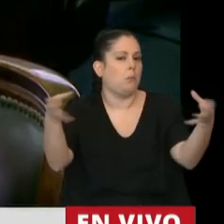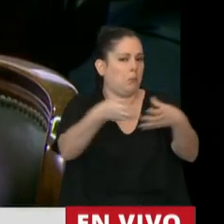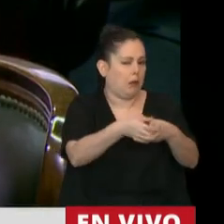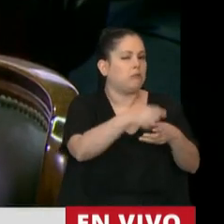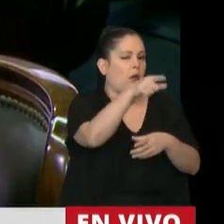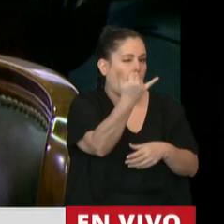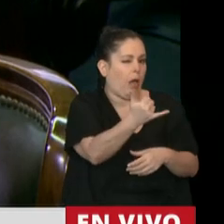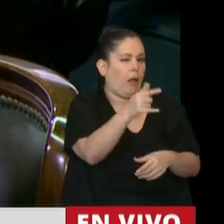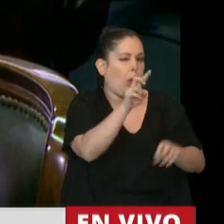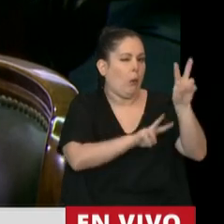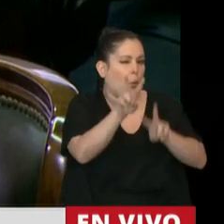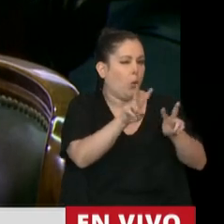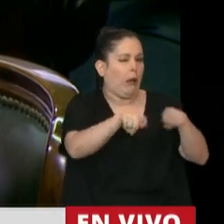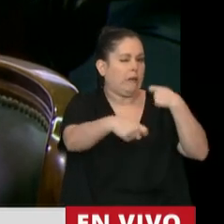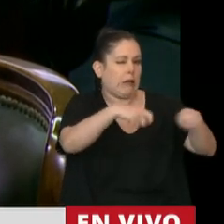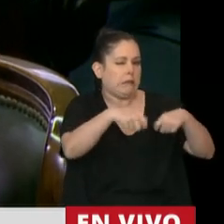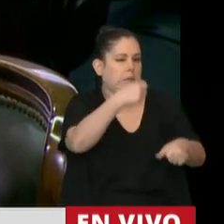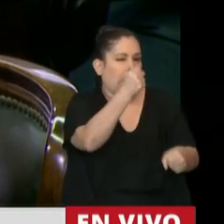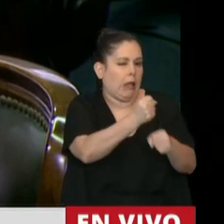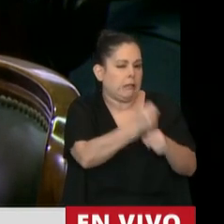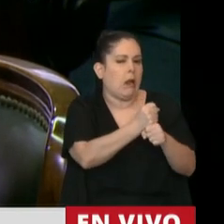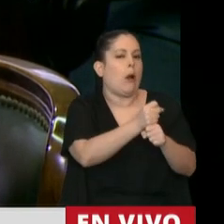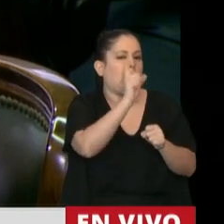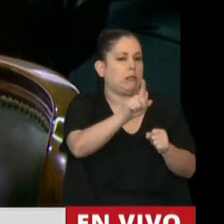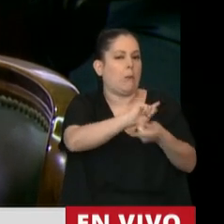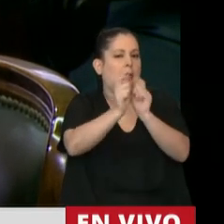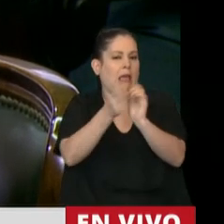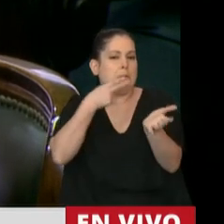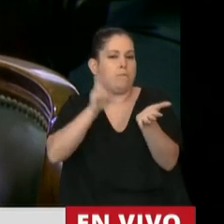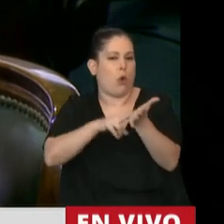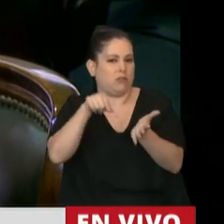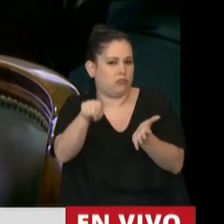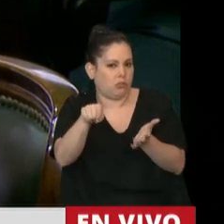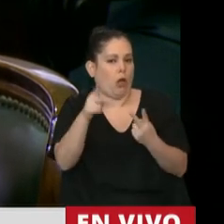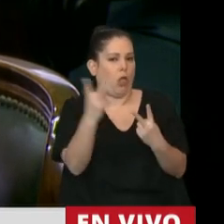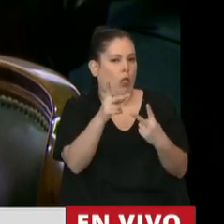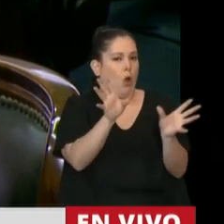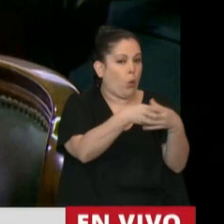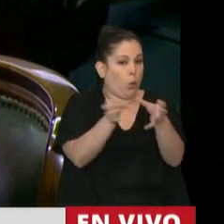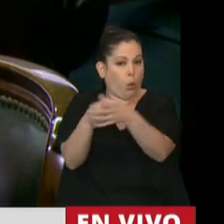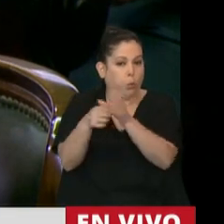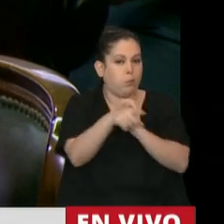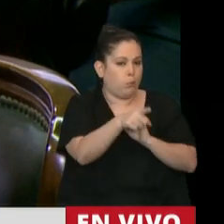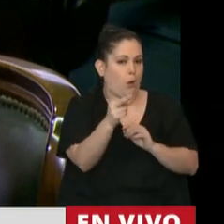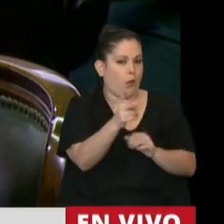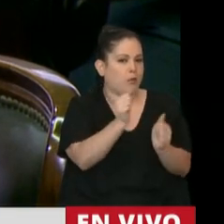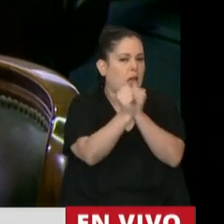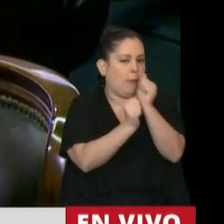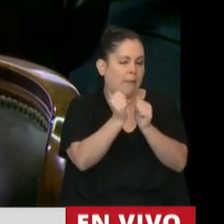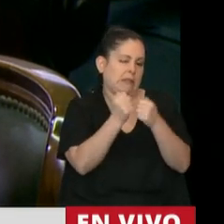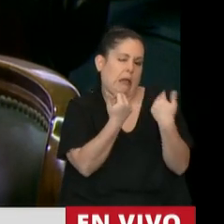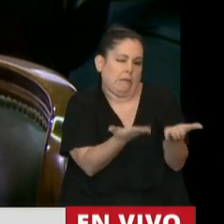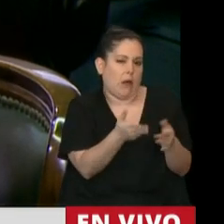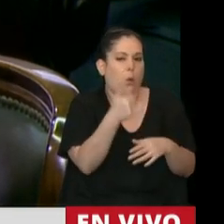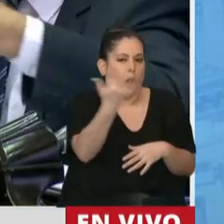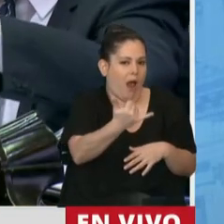la flexibilización de los derechos de los trabajadores y la reforma tributaria de ese pequeño grupo de grandes empresas que se ven favorecidas